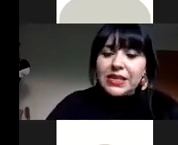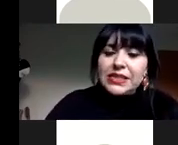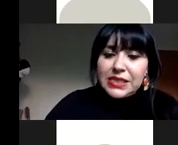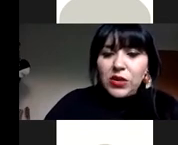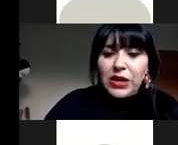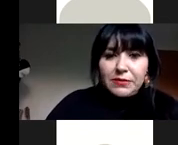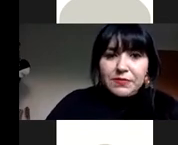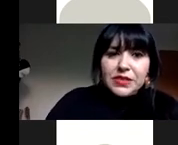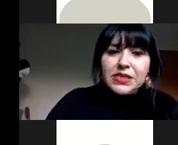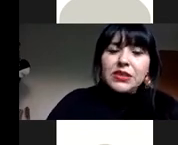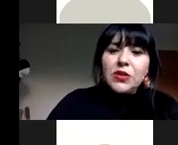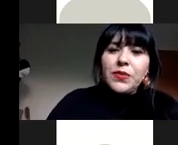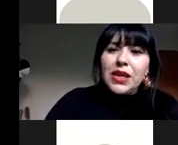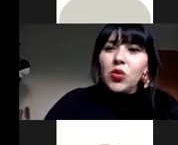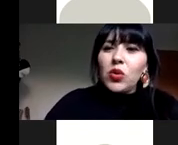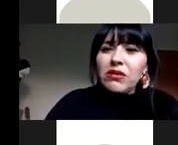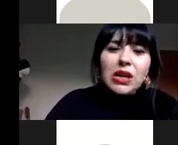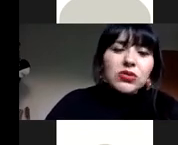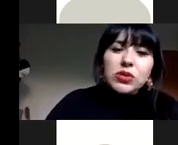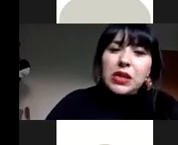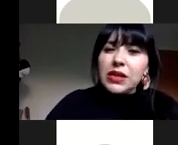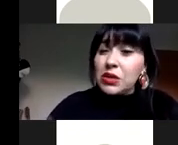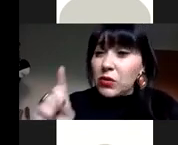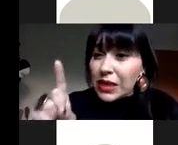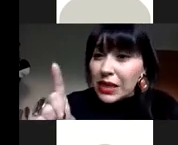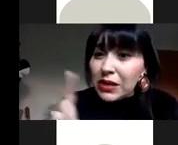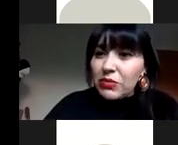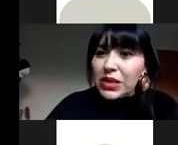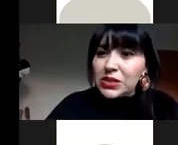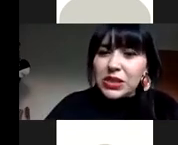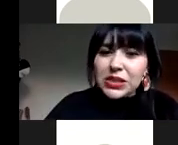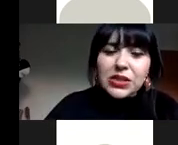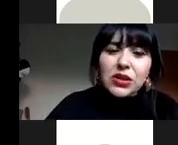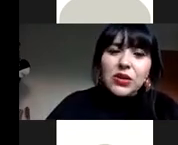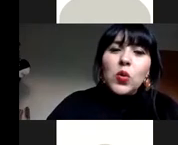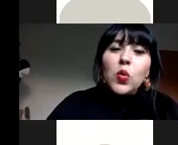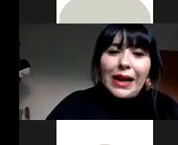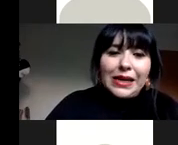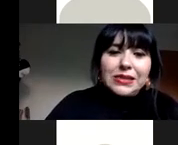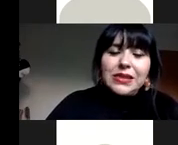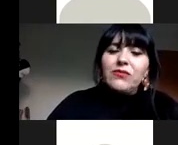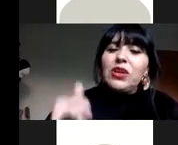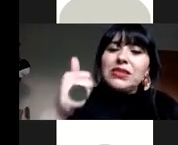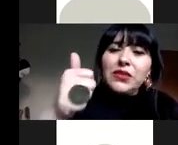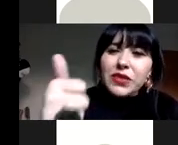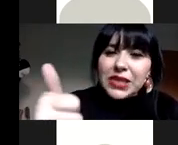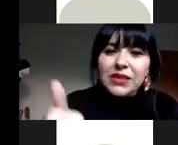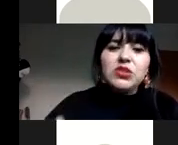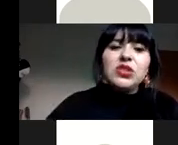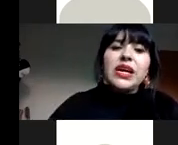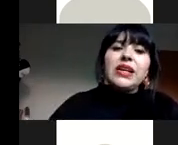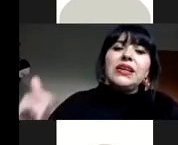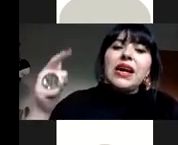familiar y escolar, ¿cierto? Cuando hablo de las conductas de riesgo, recuerdan que lo vimos en la sesión anterior, ¿cuáles? Violencia física